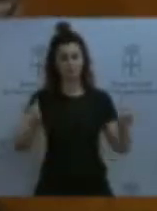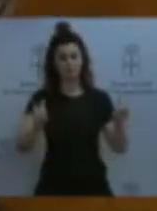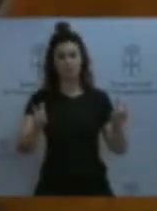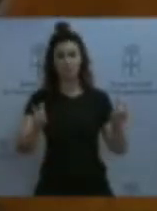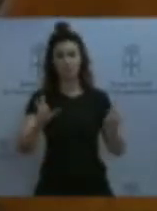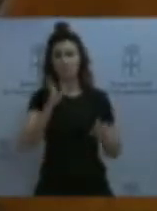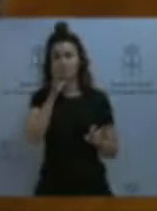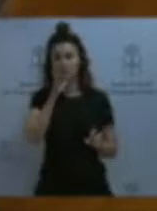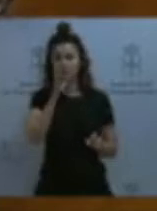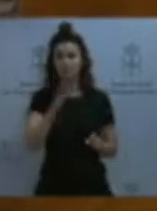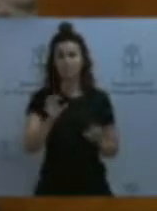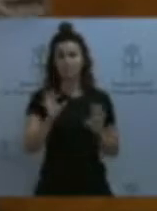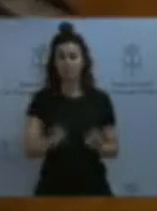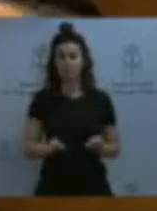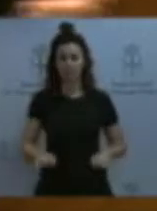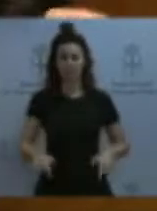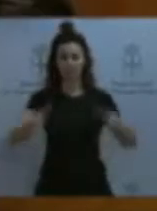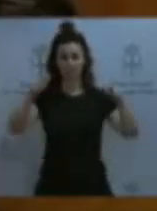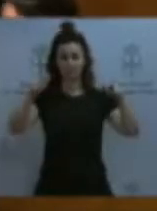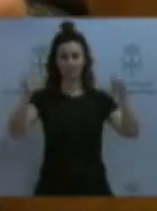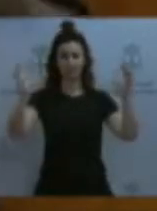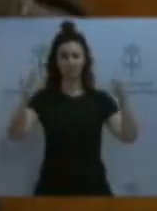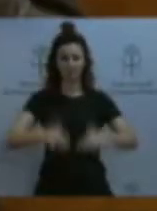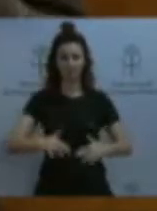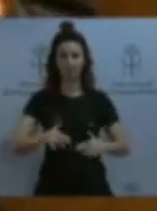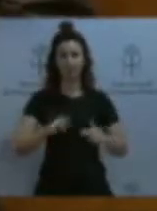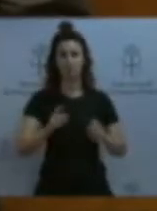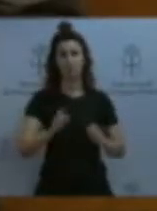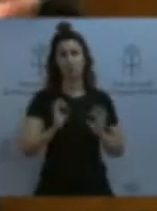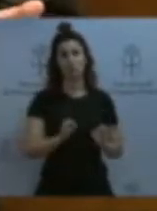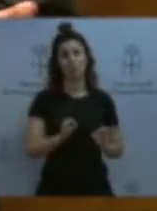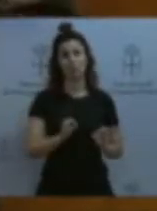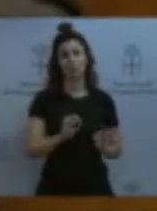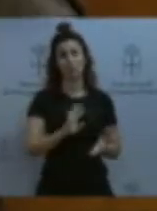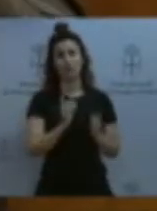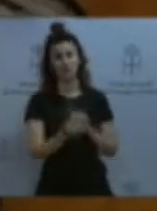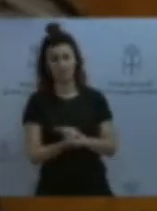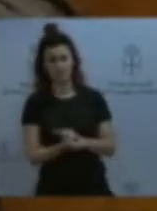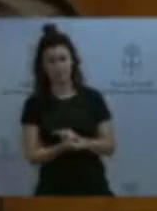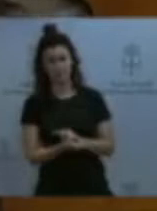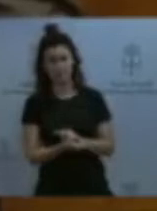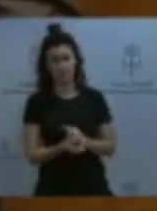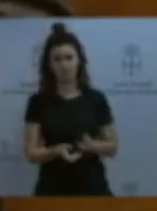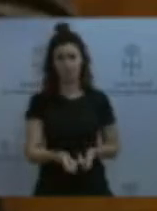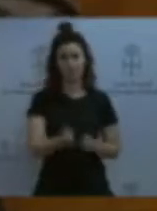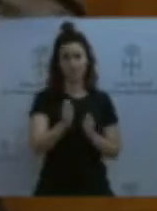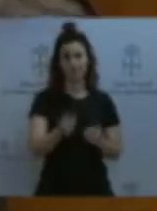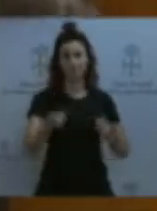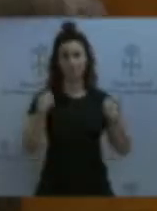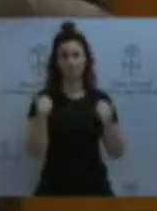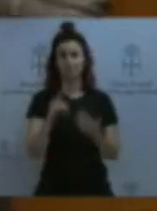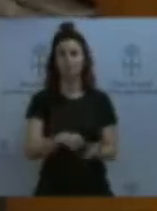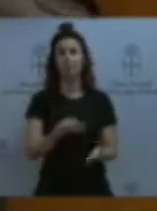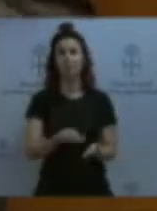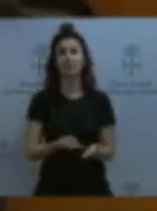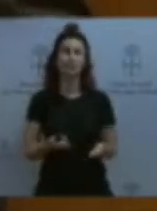a pesca y volverá de pesca a quienes vamos a hacer el proyecto para asunto interno que